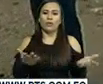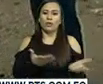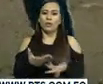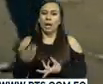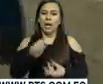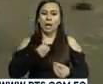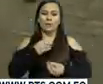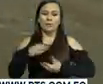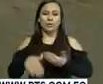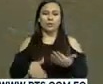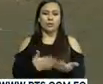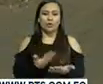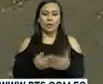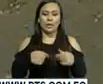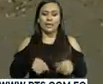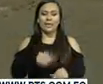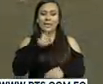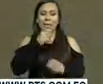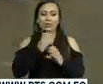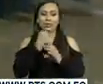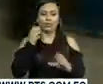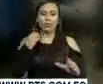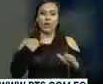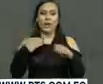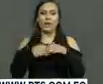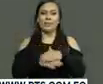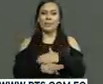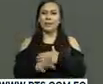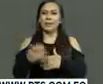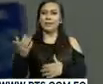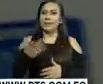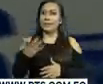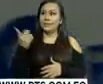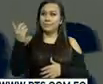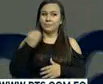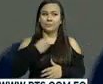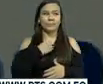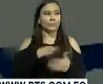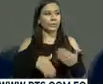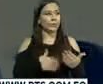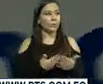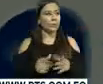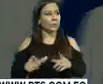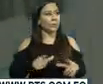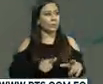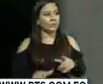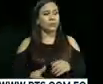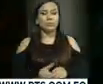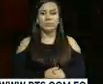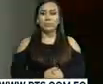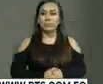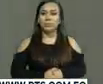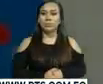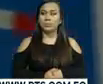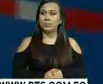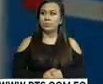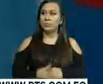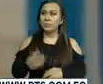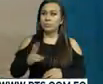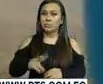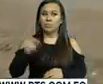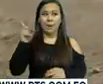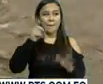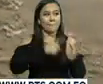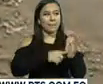andenes para que los buses ingresen aire acondicionado para de esta manera ofrecer un mejor servicio porque son miles